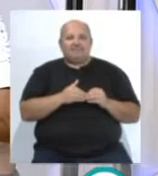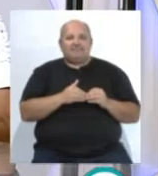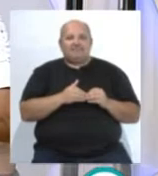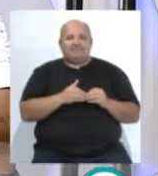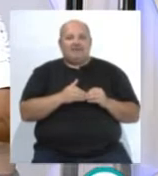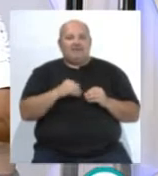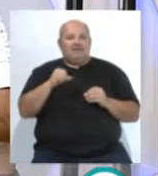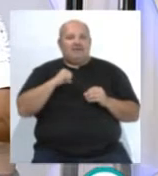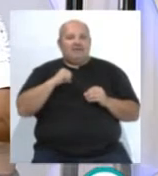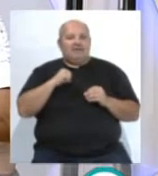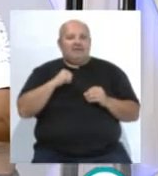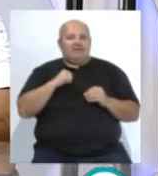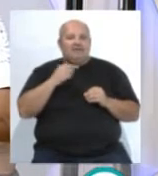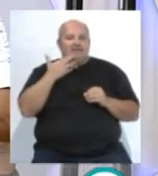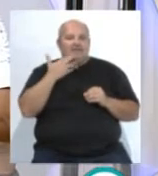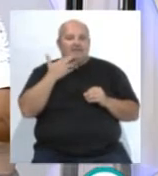Tenían